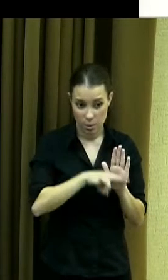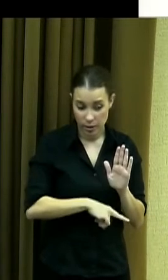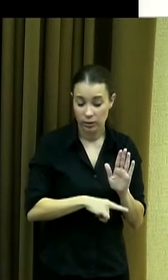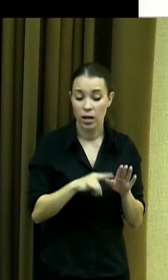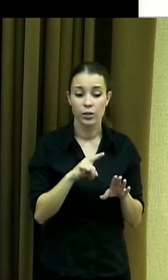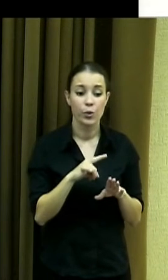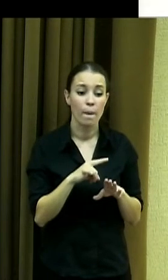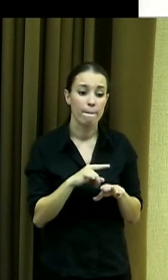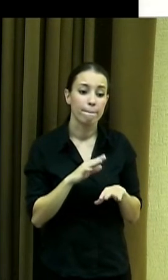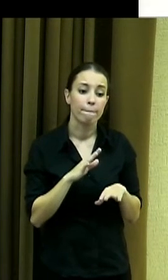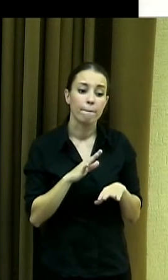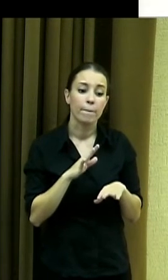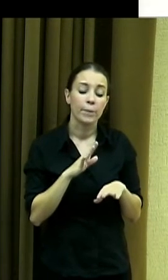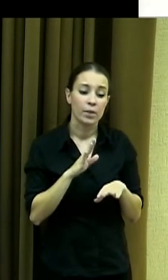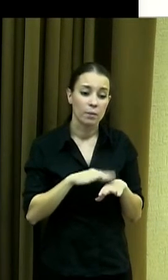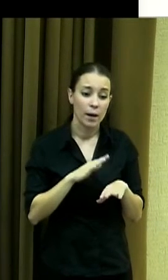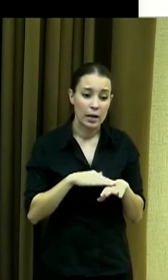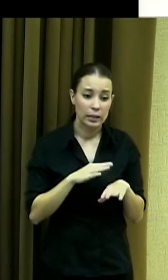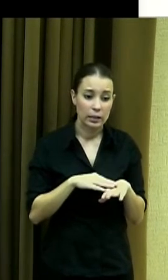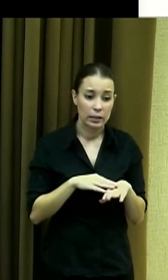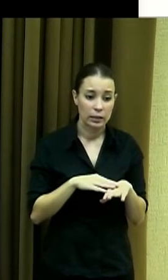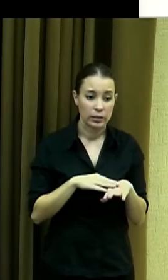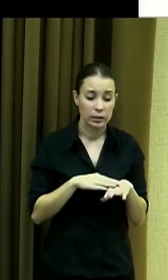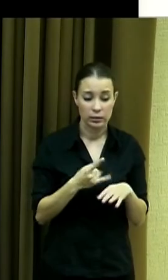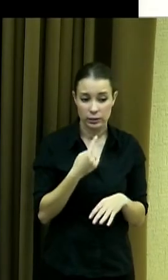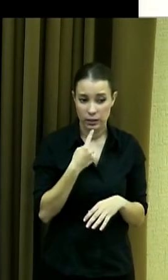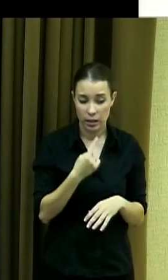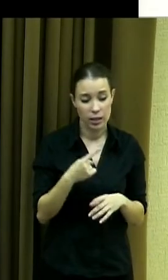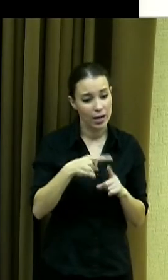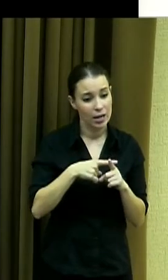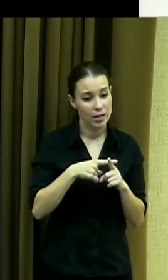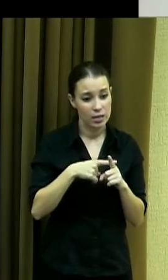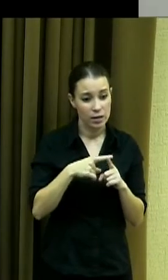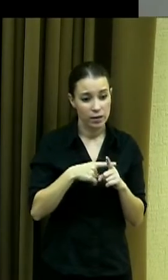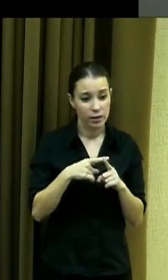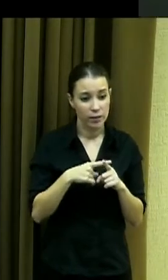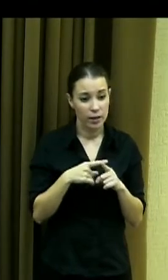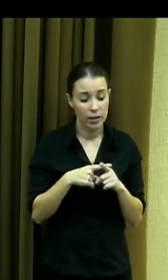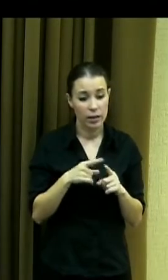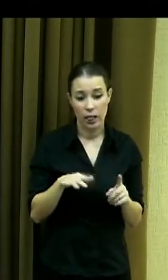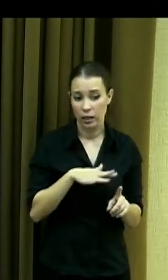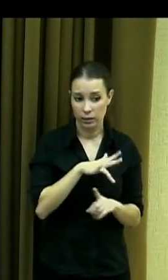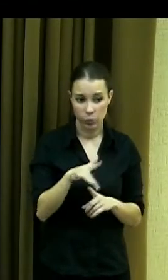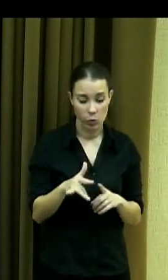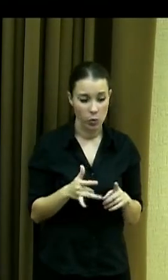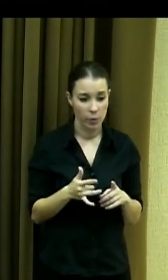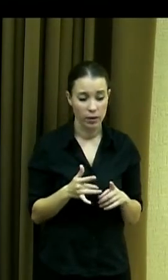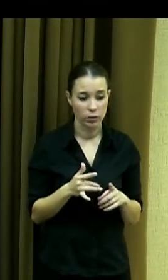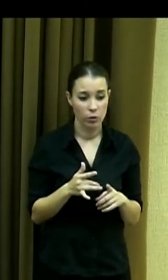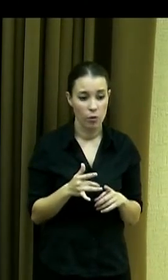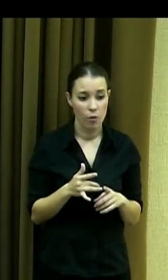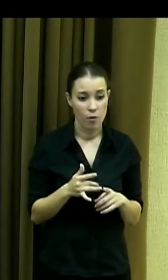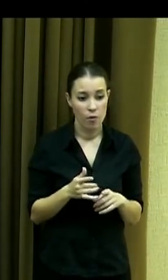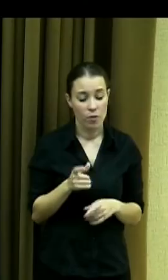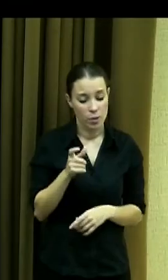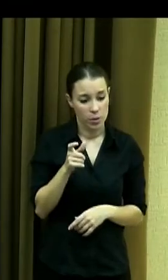van a ayudar a determinar el nivel de desenvolvimiento que tiene la persona en